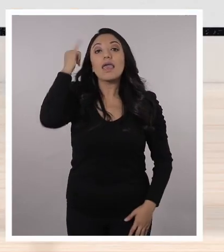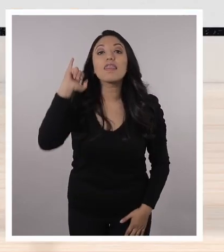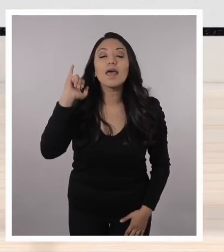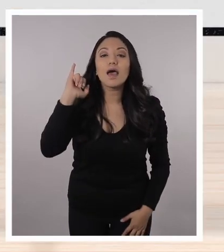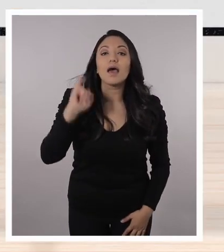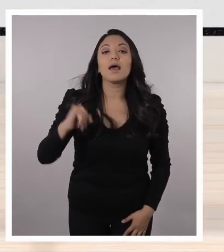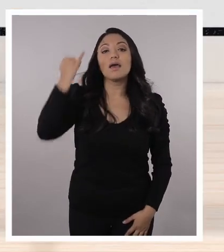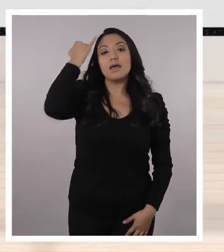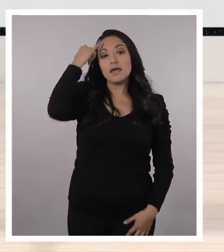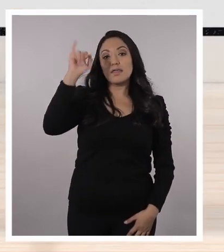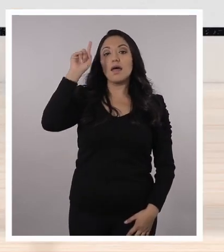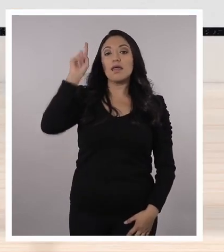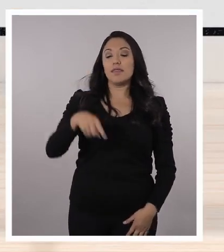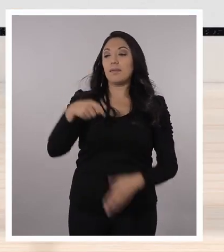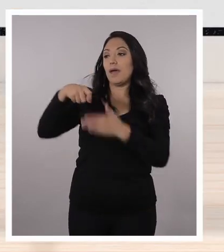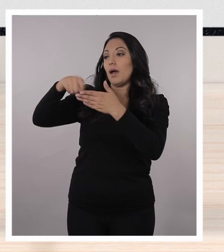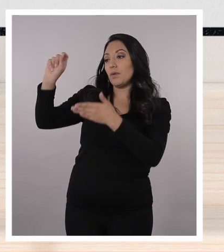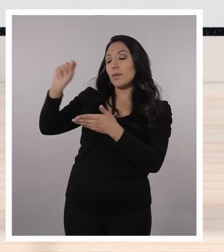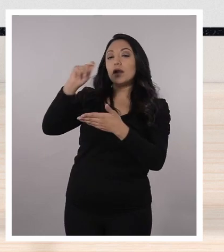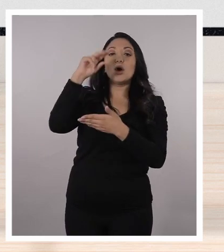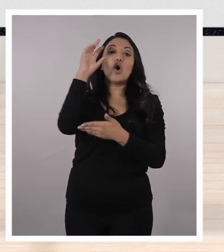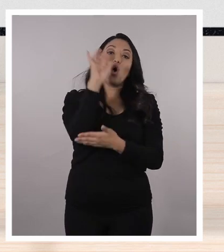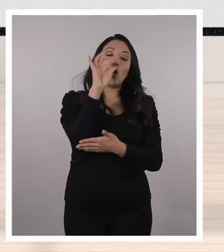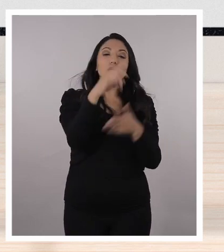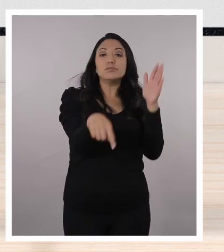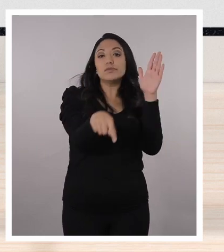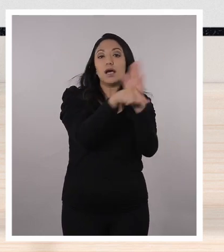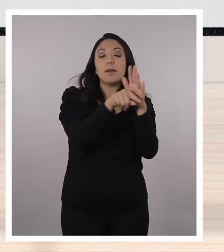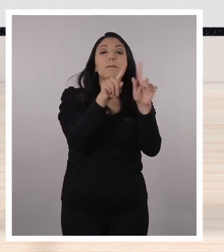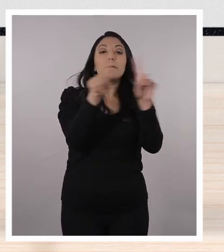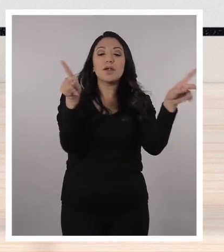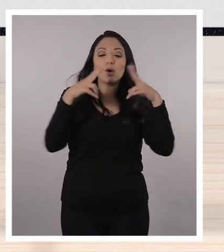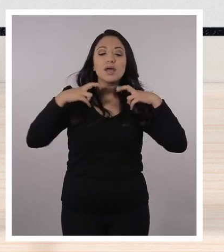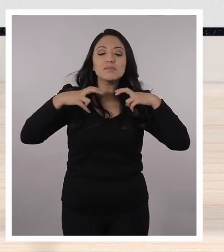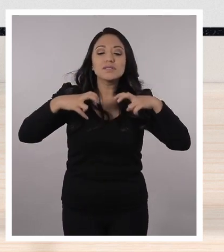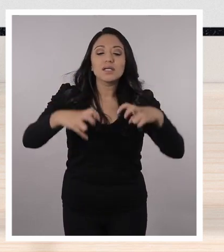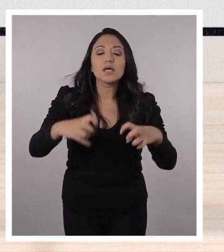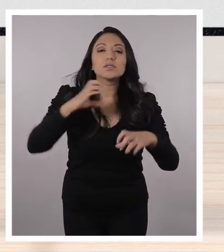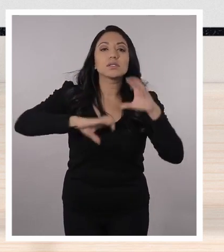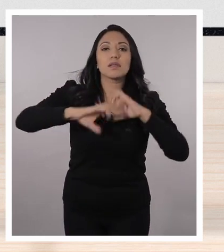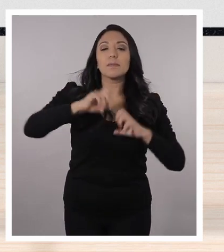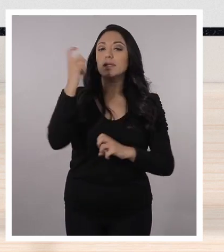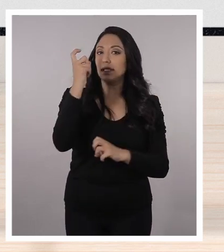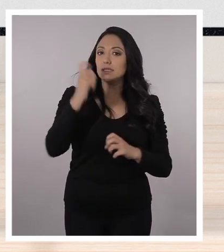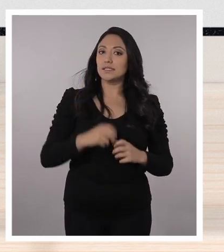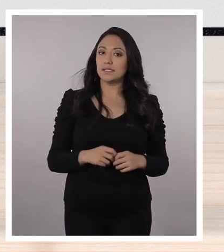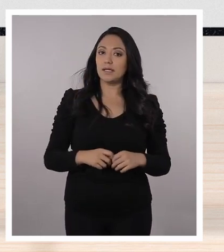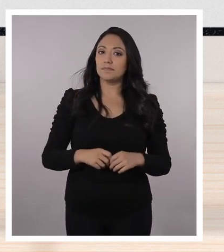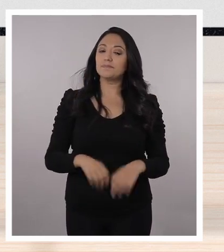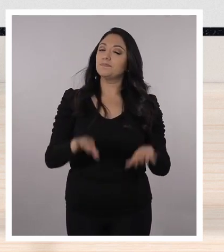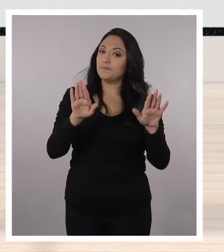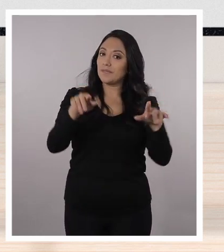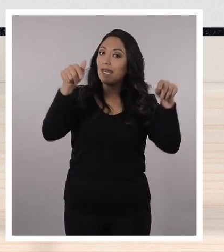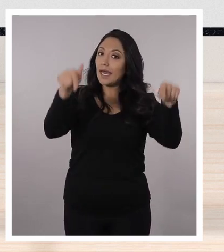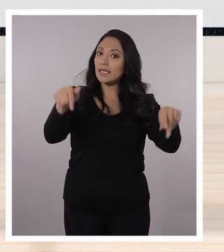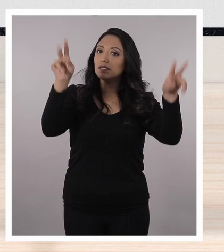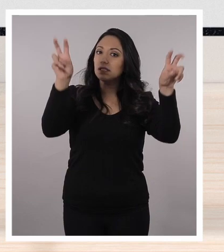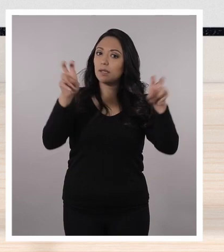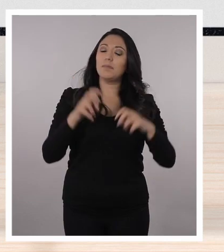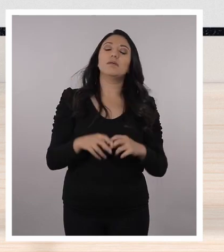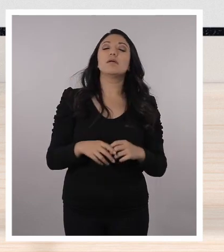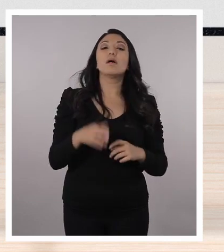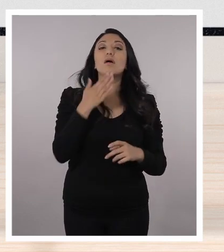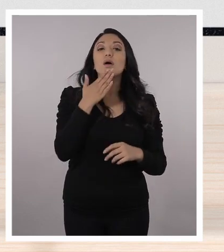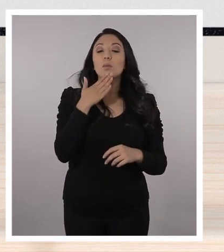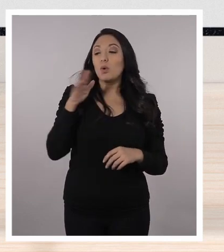idea que tiene que ser refutada o afirmada mediante investigación científica. Así es, Nelly. Entonces, hoy vamos a hablar de ese